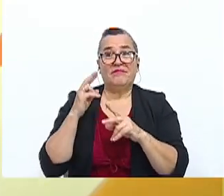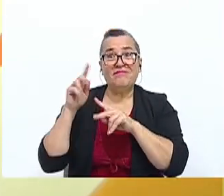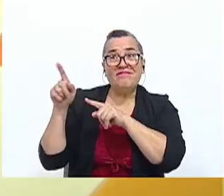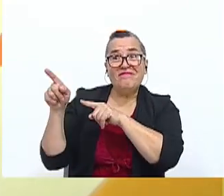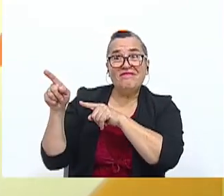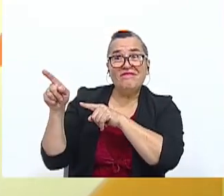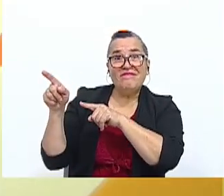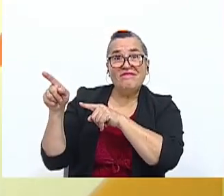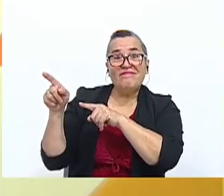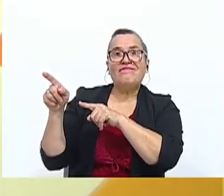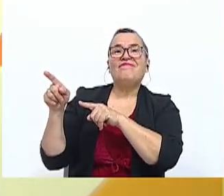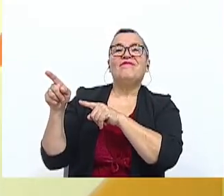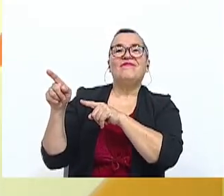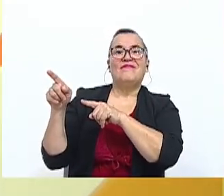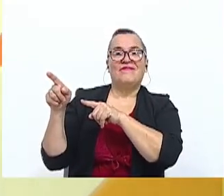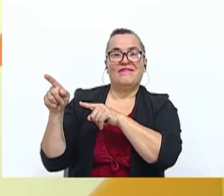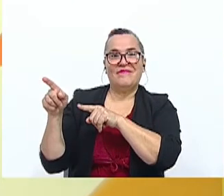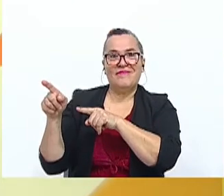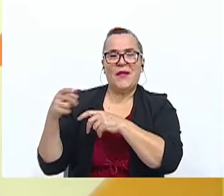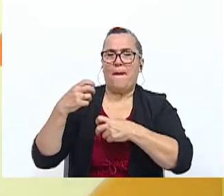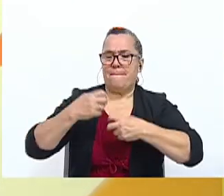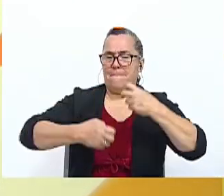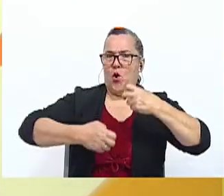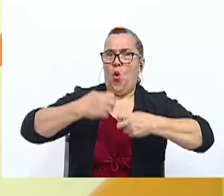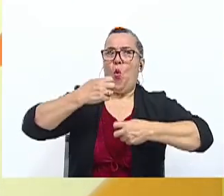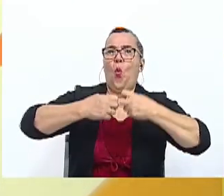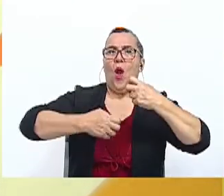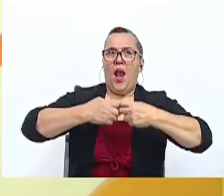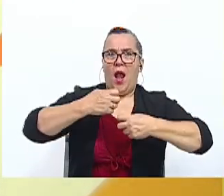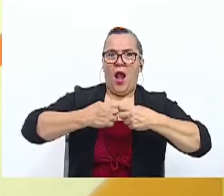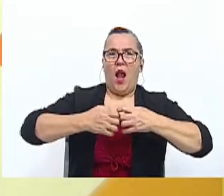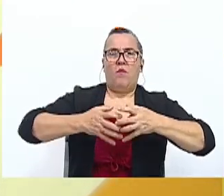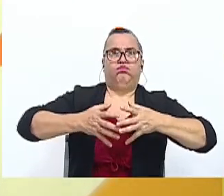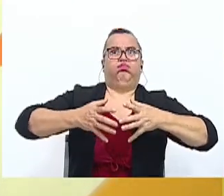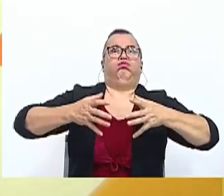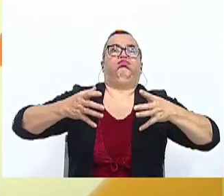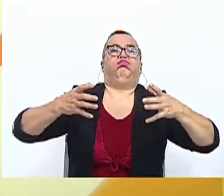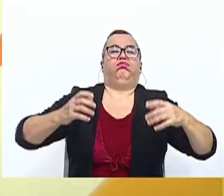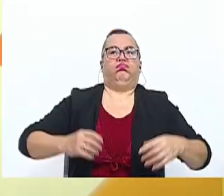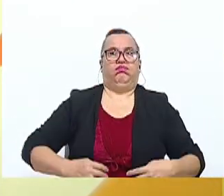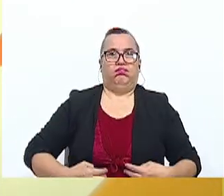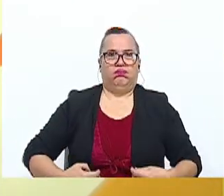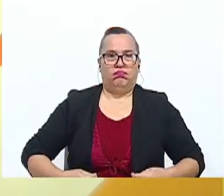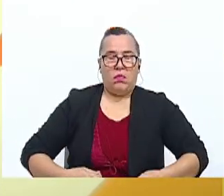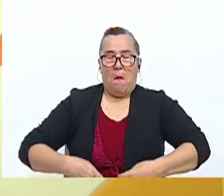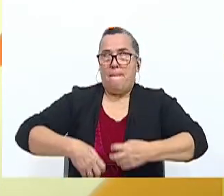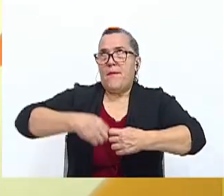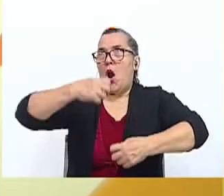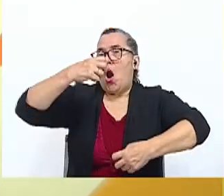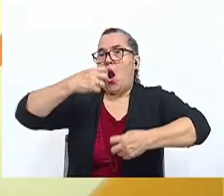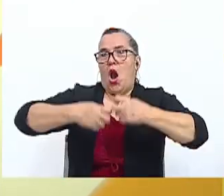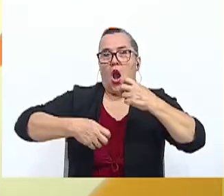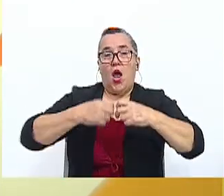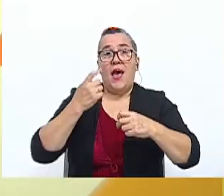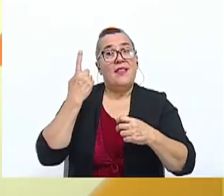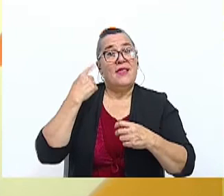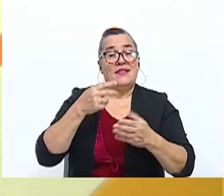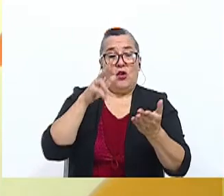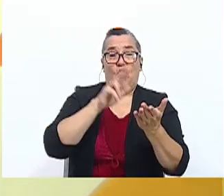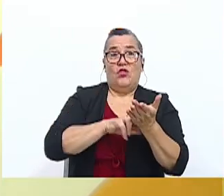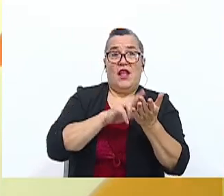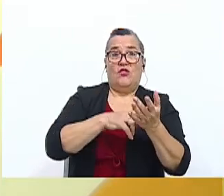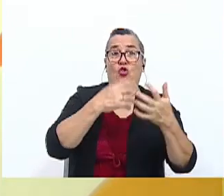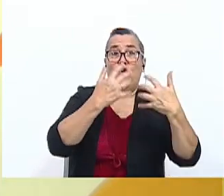Bueno, como ustedes vieron, la problemática es bastante. Desde que se suspendió el contrato con